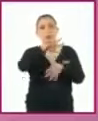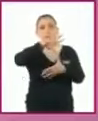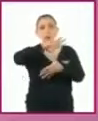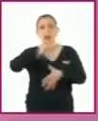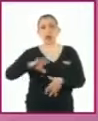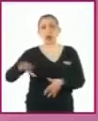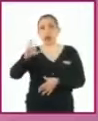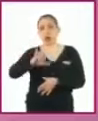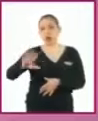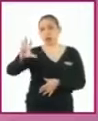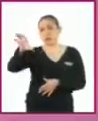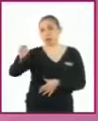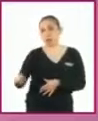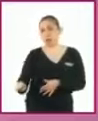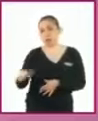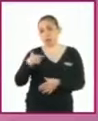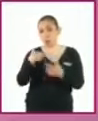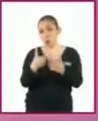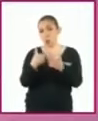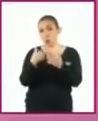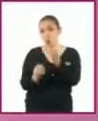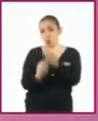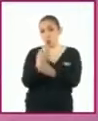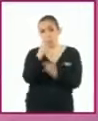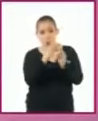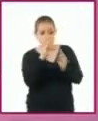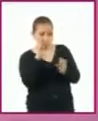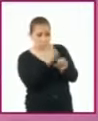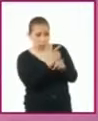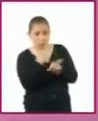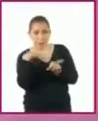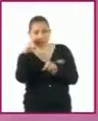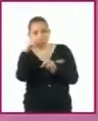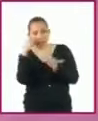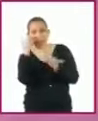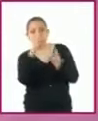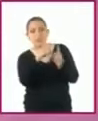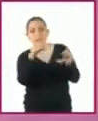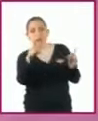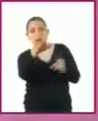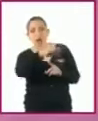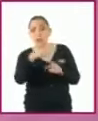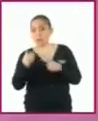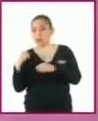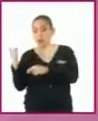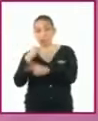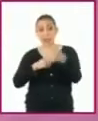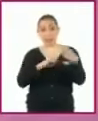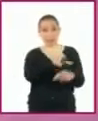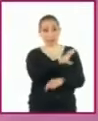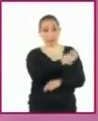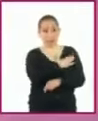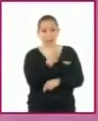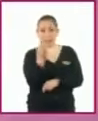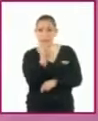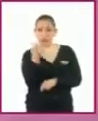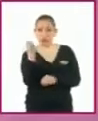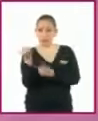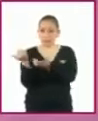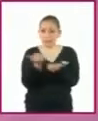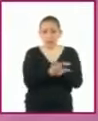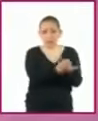africano. Las riquezas del Nuevo Mundo y las perspectivas de desarrollo que ofreció a sus conquistadores requirió de mucha mano de